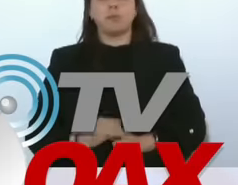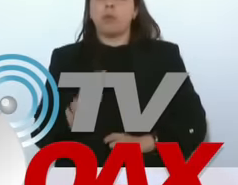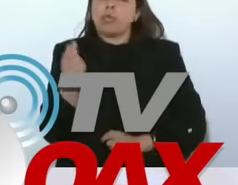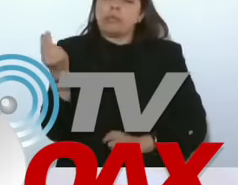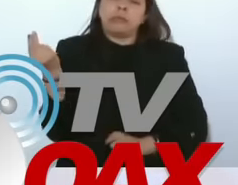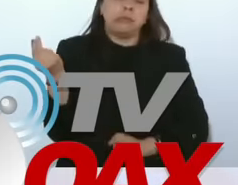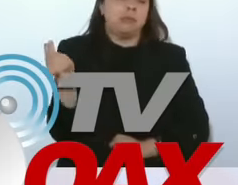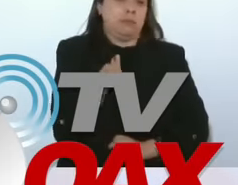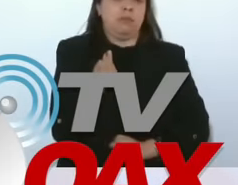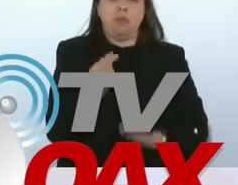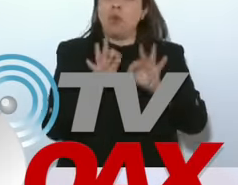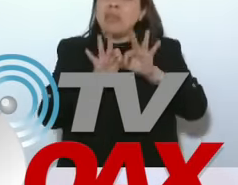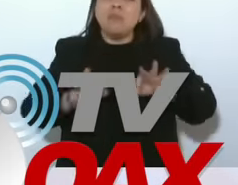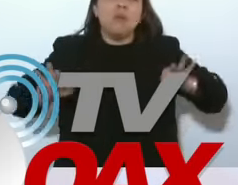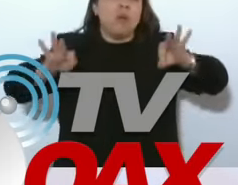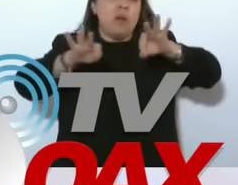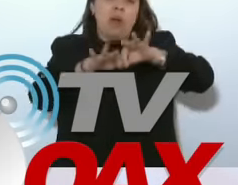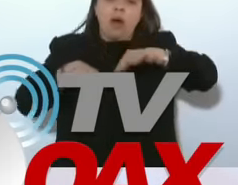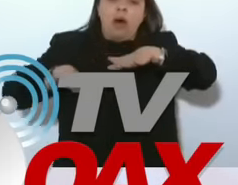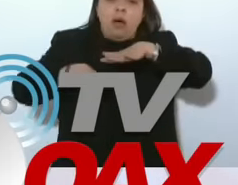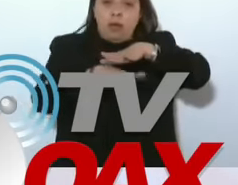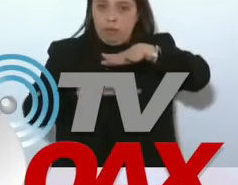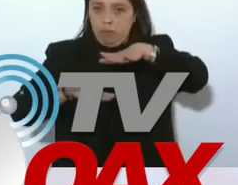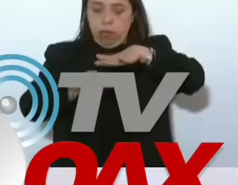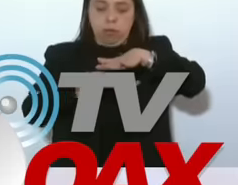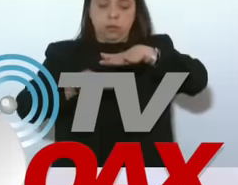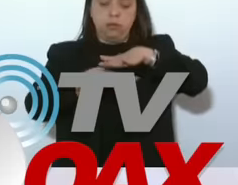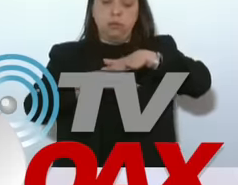básica, importante. Es como